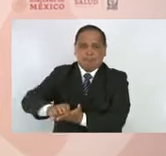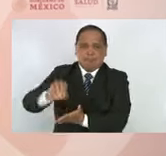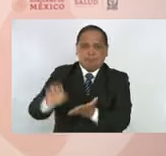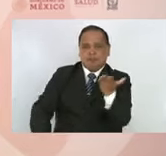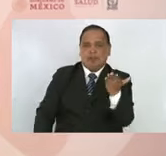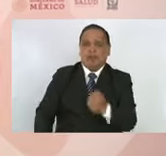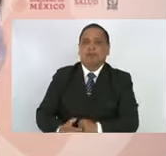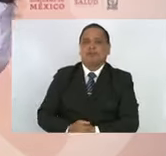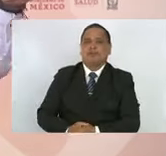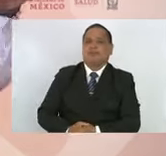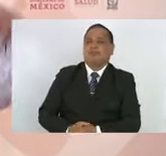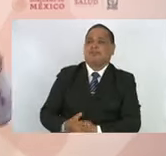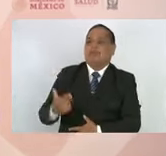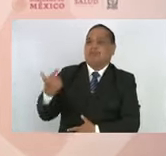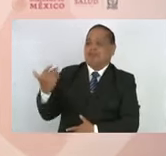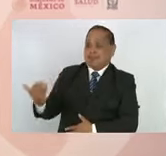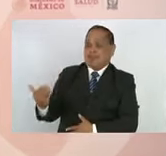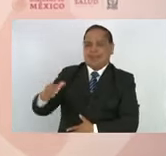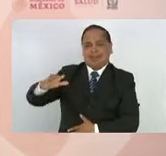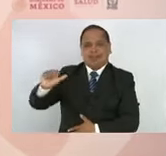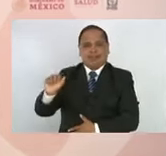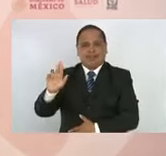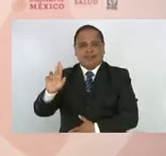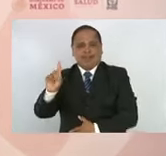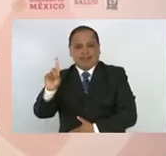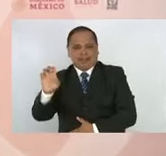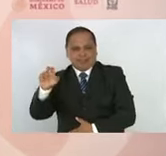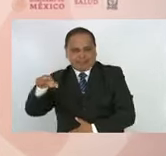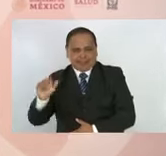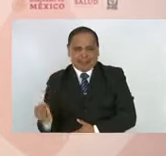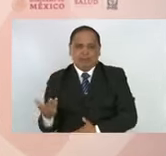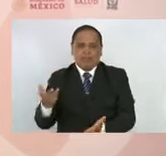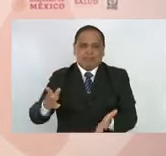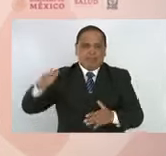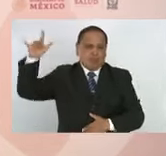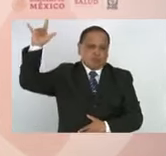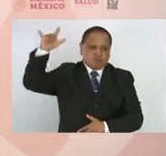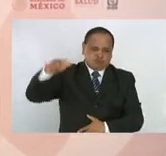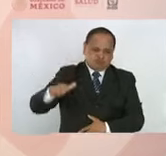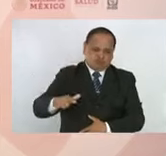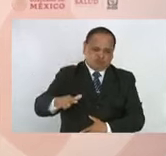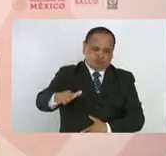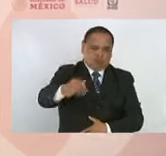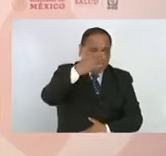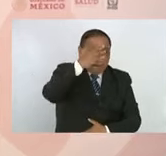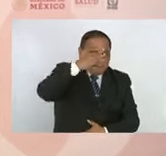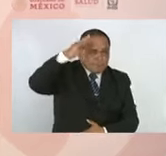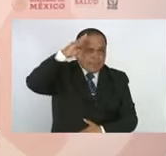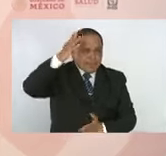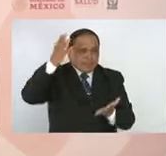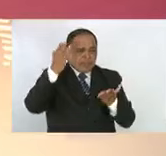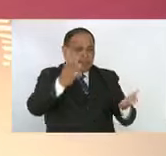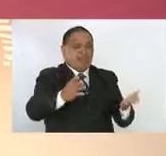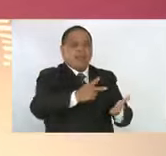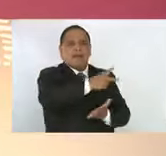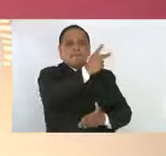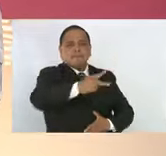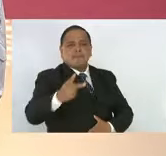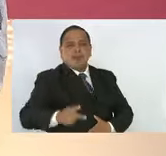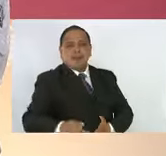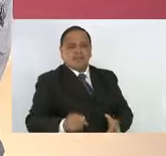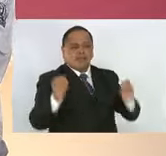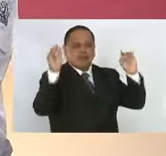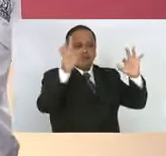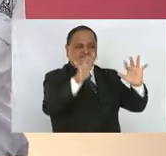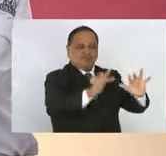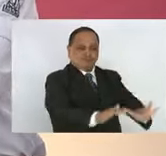Heberto Castillos, puntuales a la cita en el aeropuerto y listos para viajar a Cuba ante la invasión a Playa Girón, la solidaridad